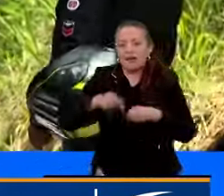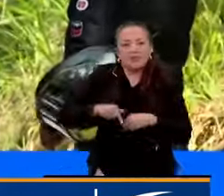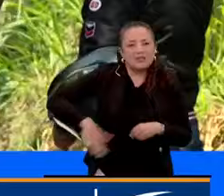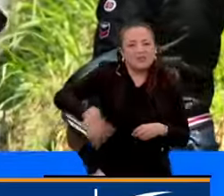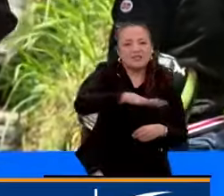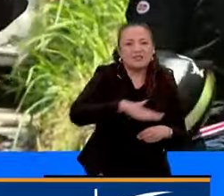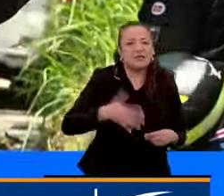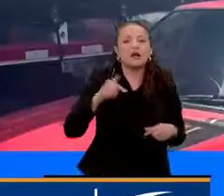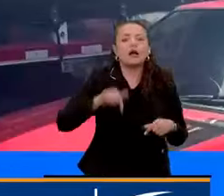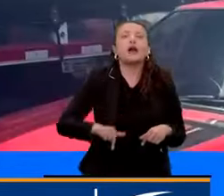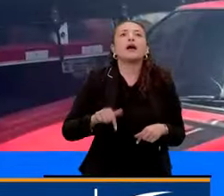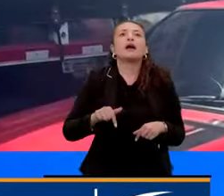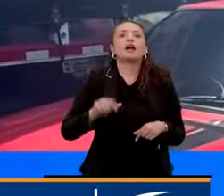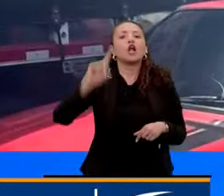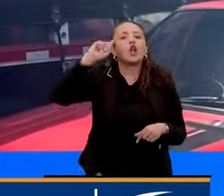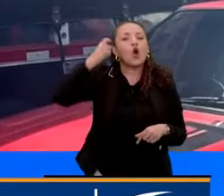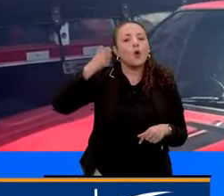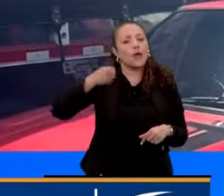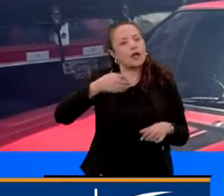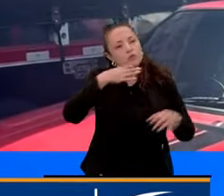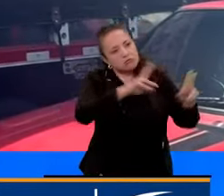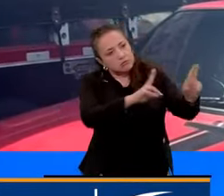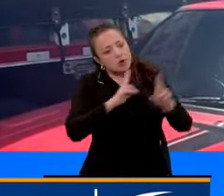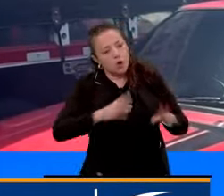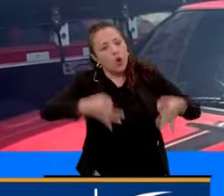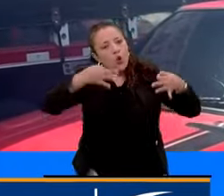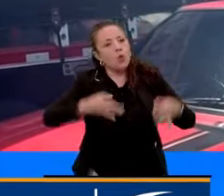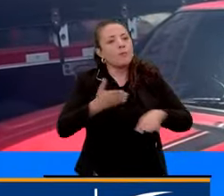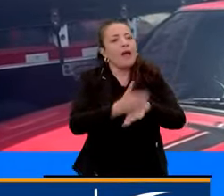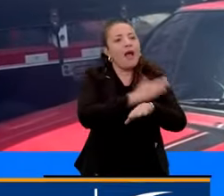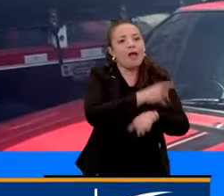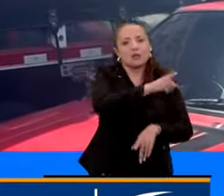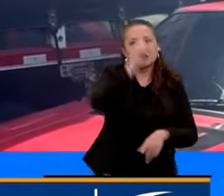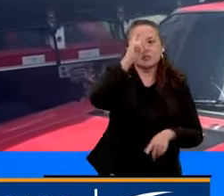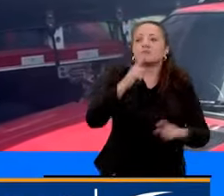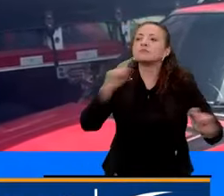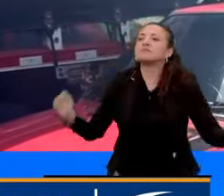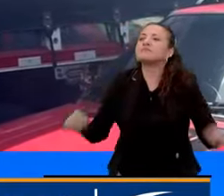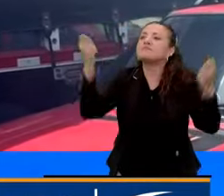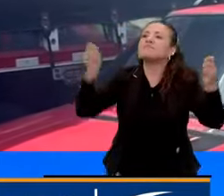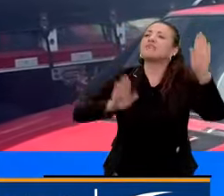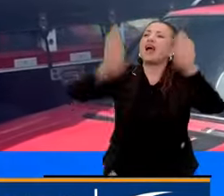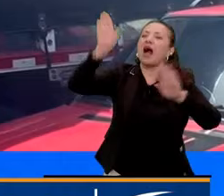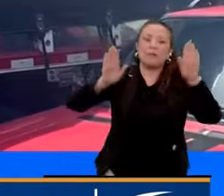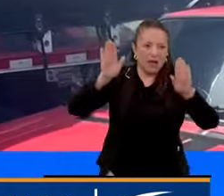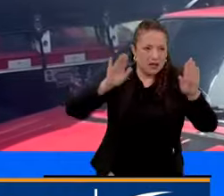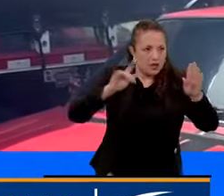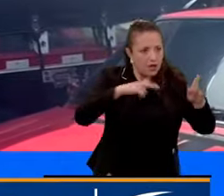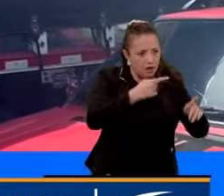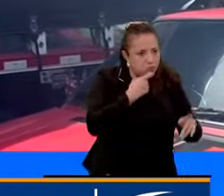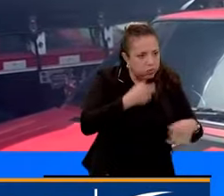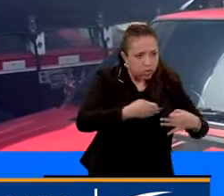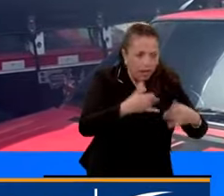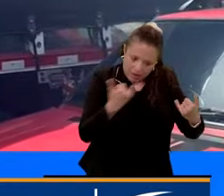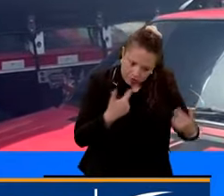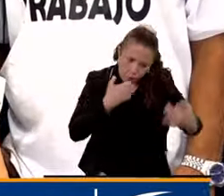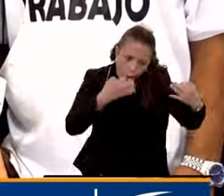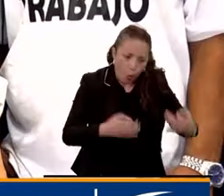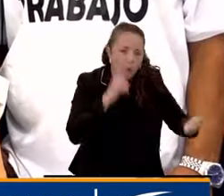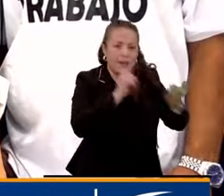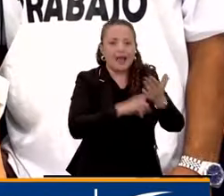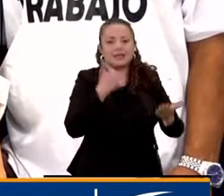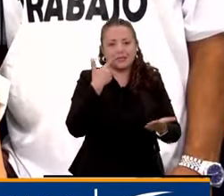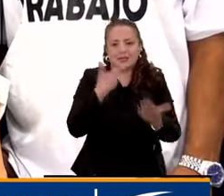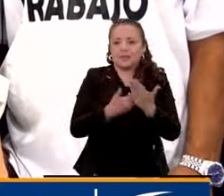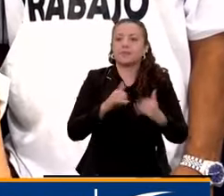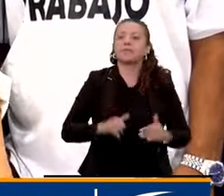es que el gobierno tratara de cumplir lo que les prometió en campaña Y es que los los empiecen a formalizarse